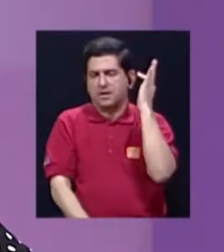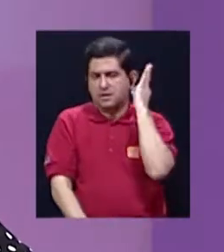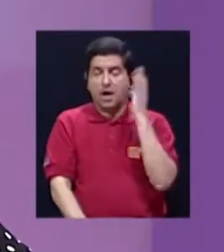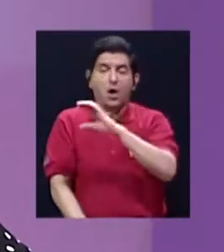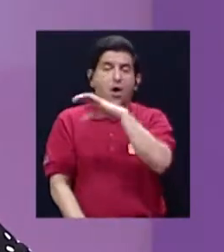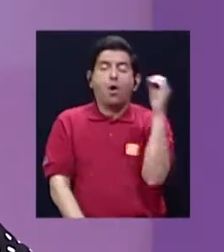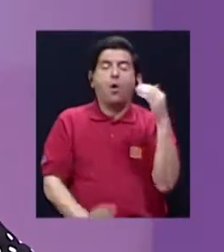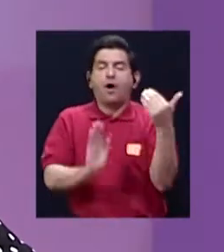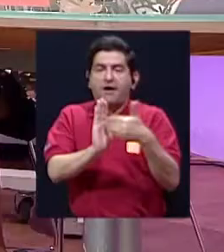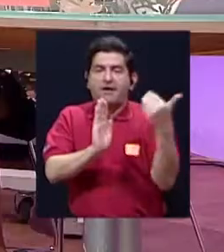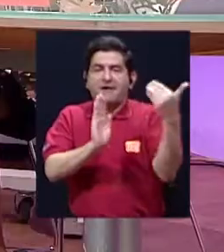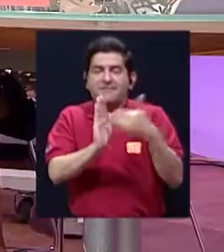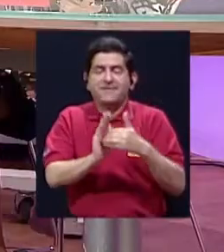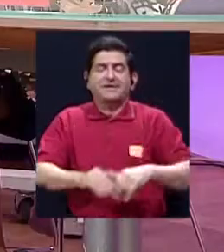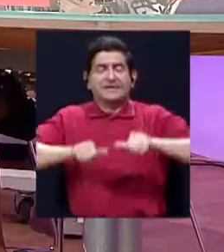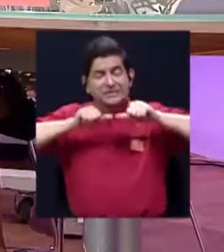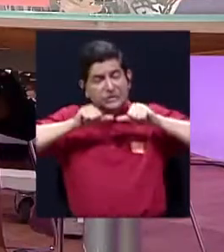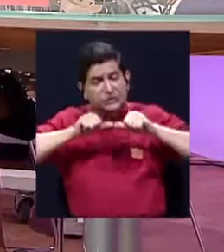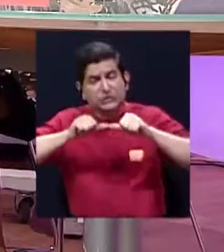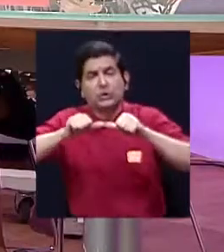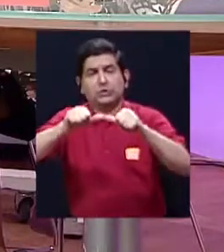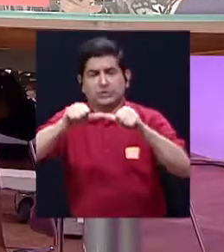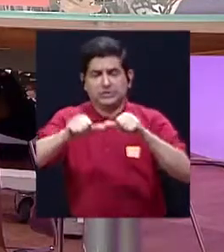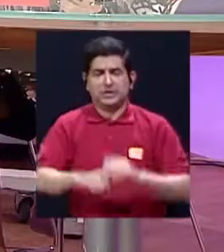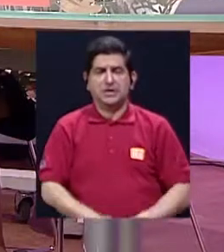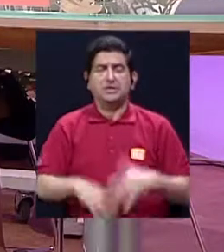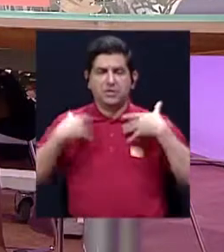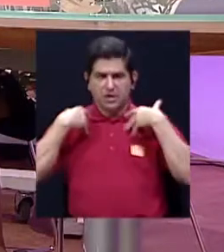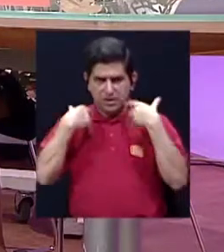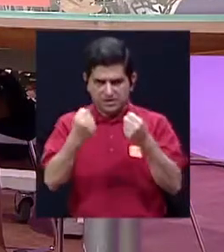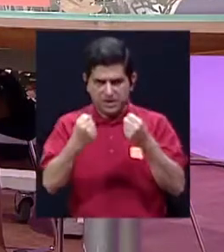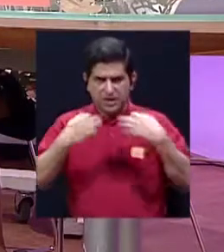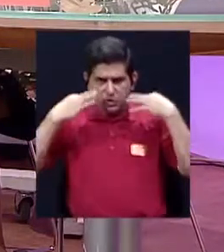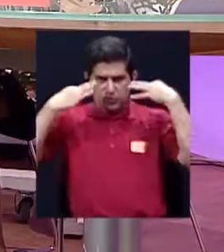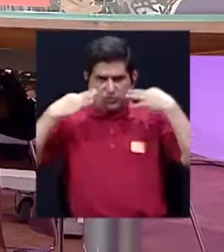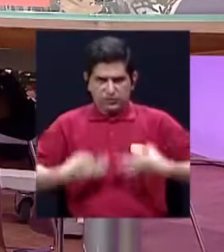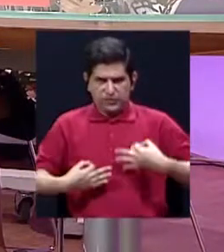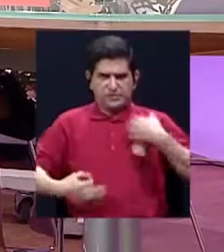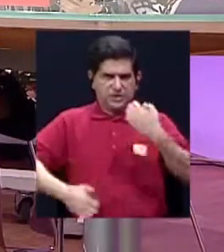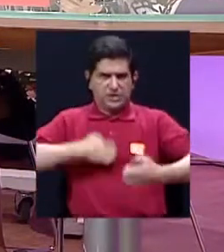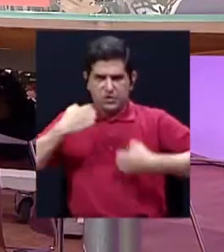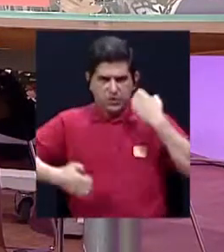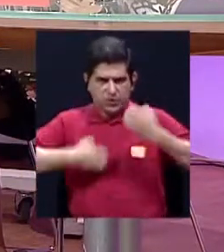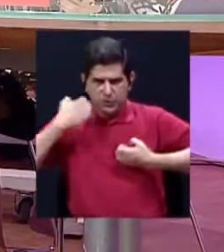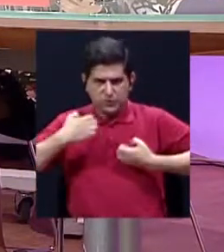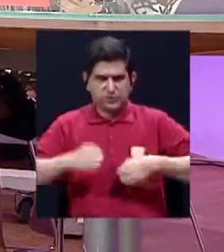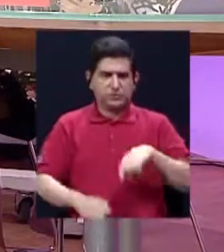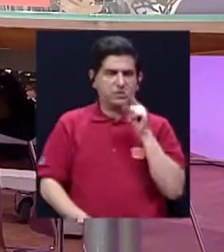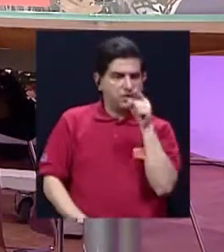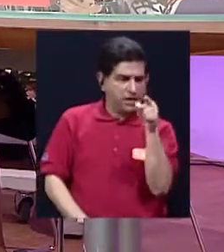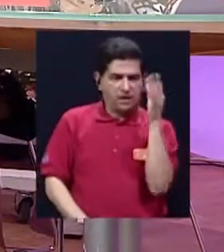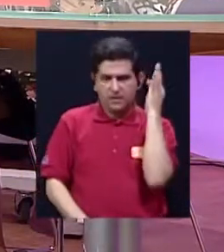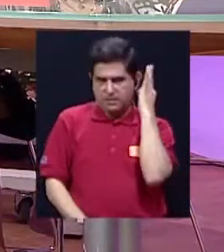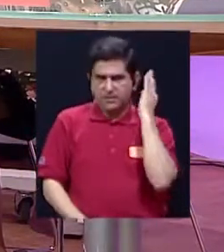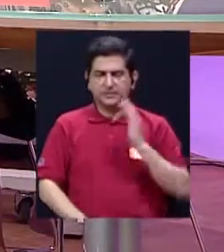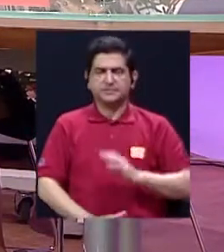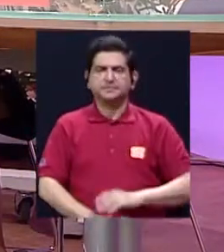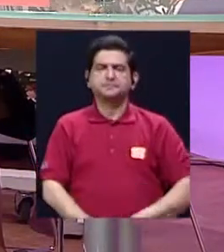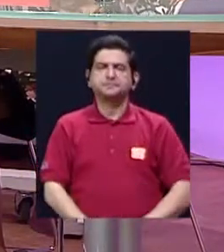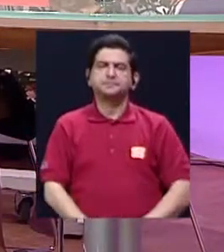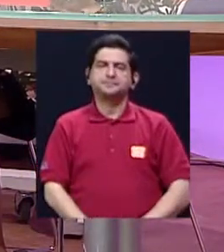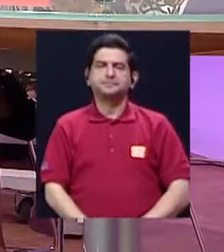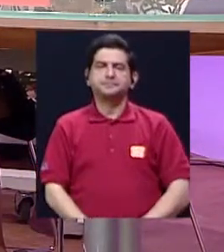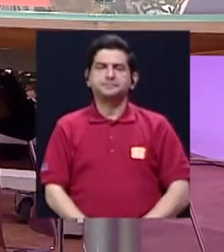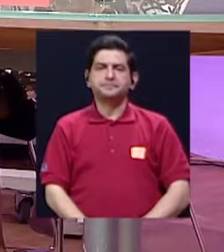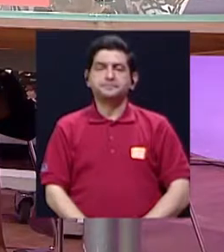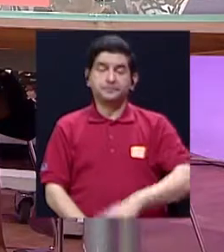o la afectación permanente de la salud física o emocional de esa mujer, ¿verdad? Entonces,